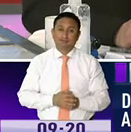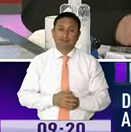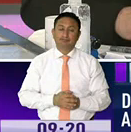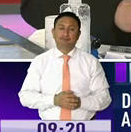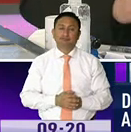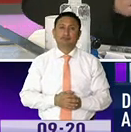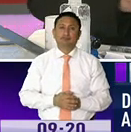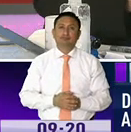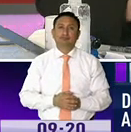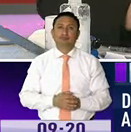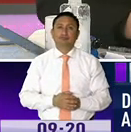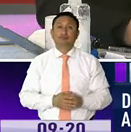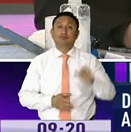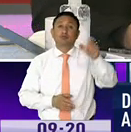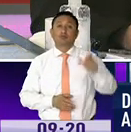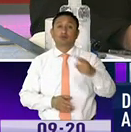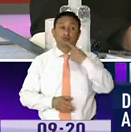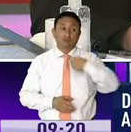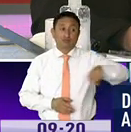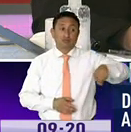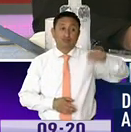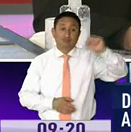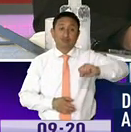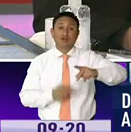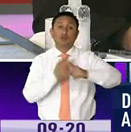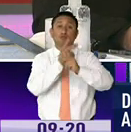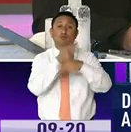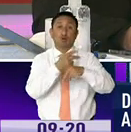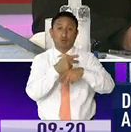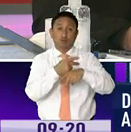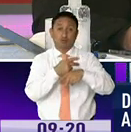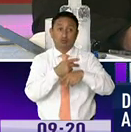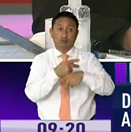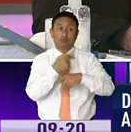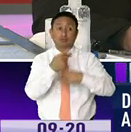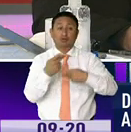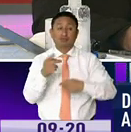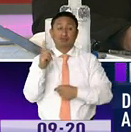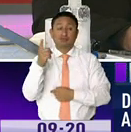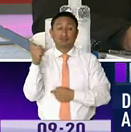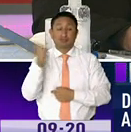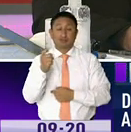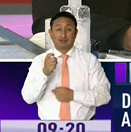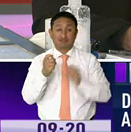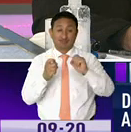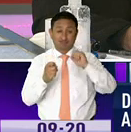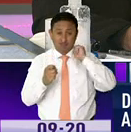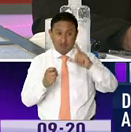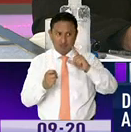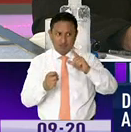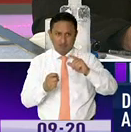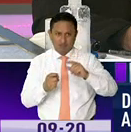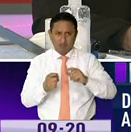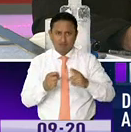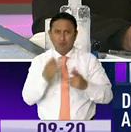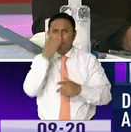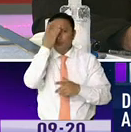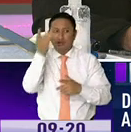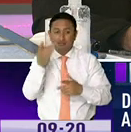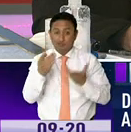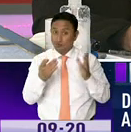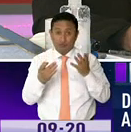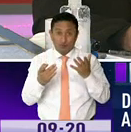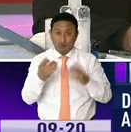estos operativos y garantizar a la ciudadanía que estos productos, al menos los de primera necesidad, no tienen por qué, no hay